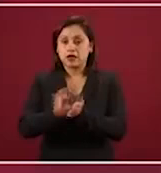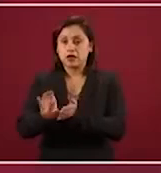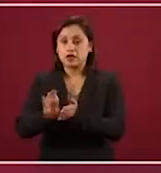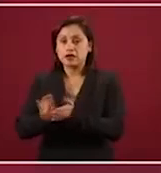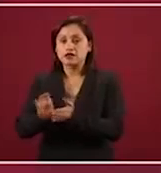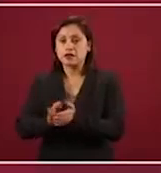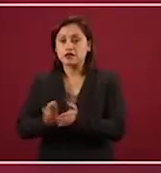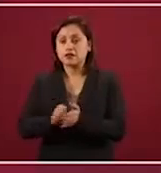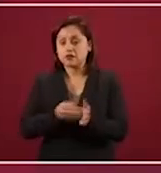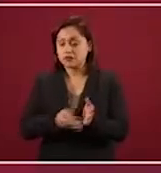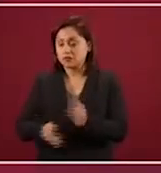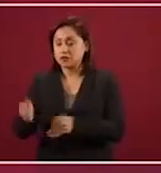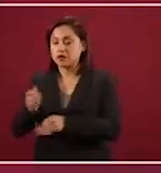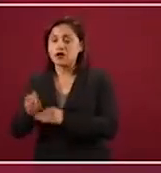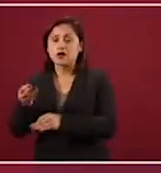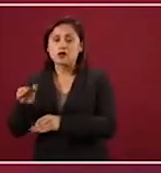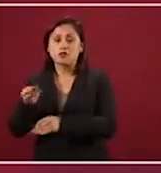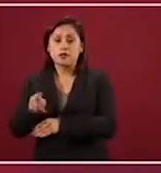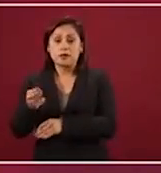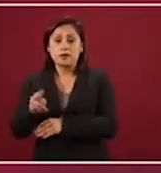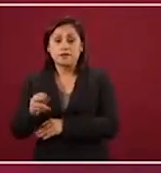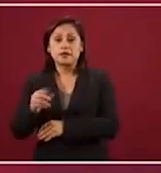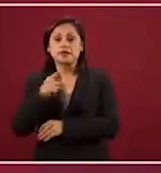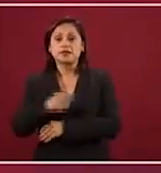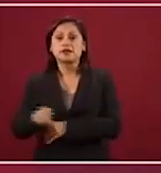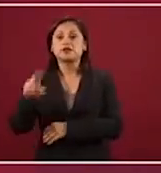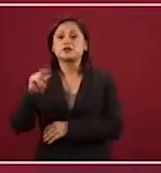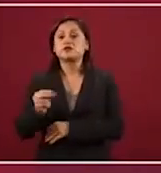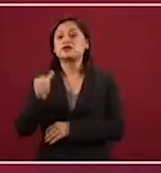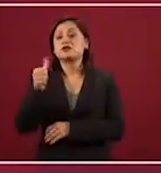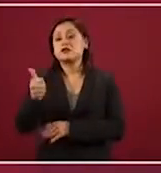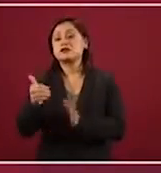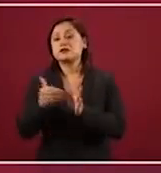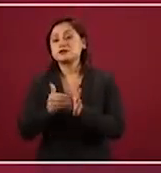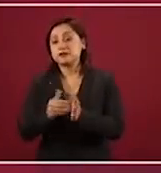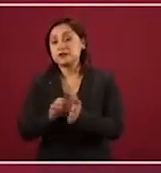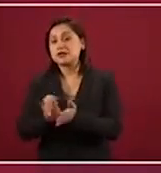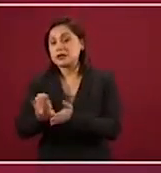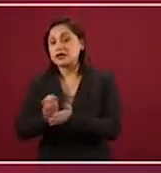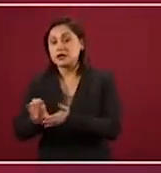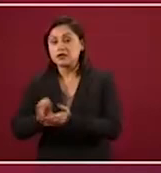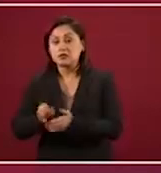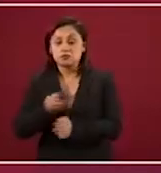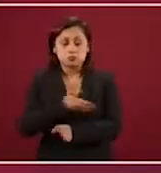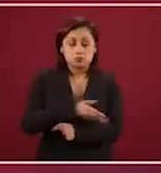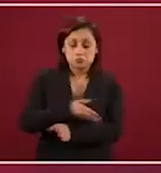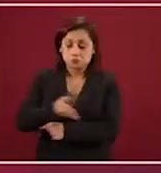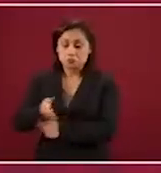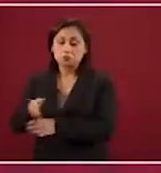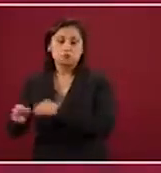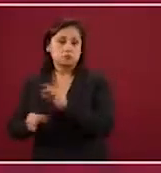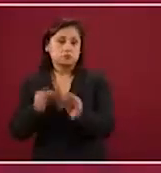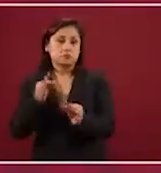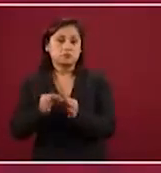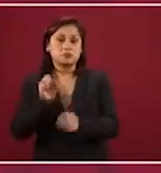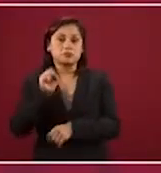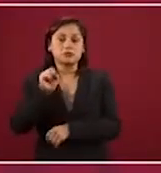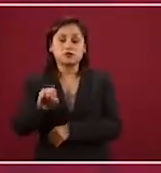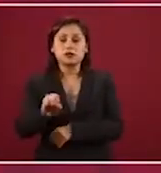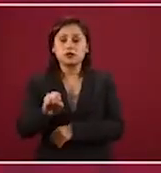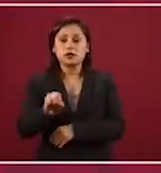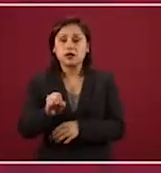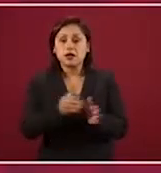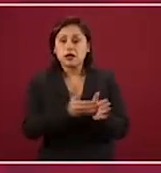llevamos 185 mil créditos es decir hemos cumplido con la proyección en todo el año este programa consiste en una reducción